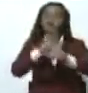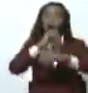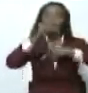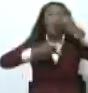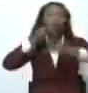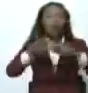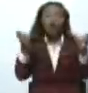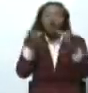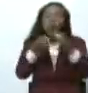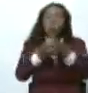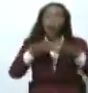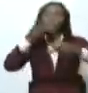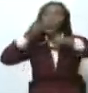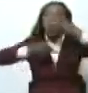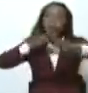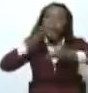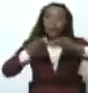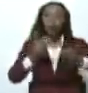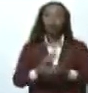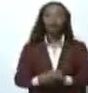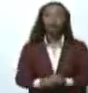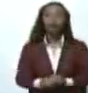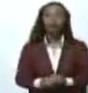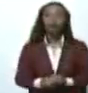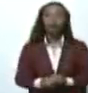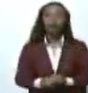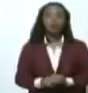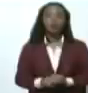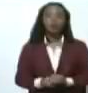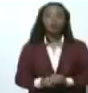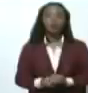los partidos políticos,